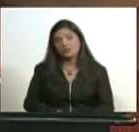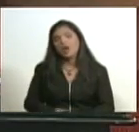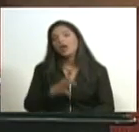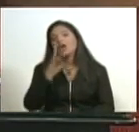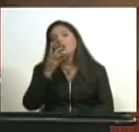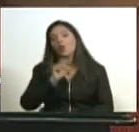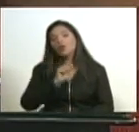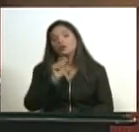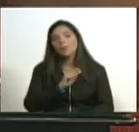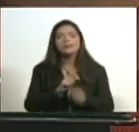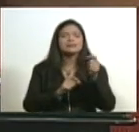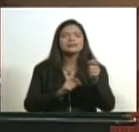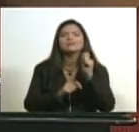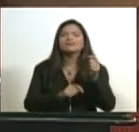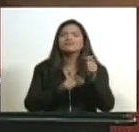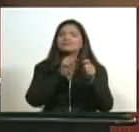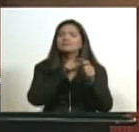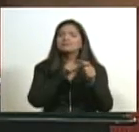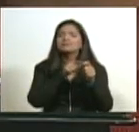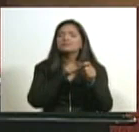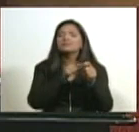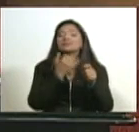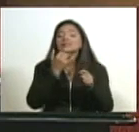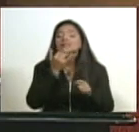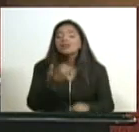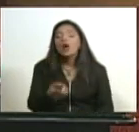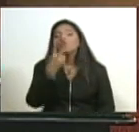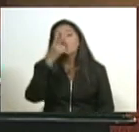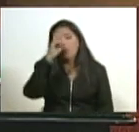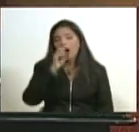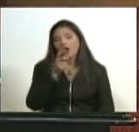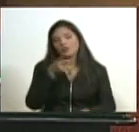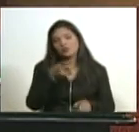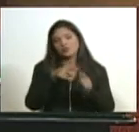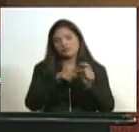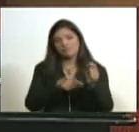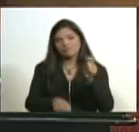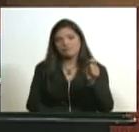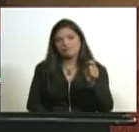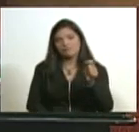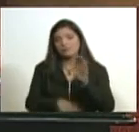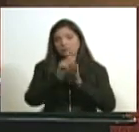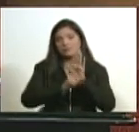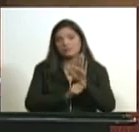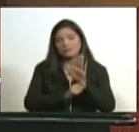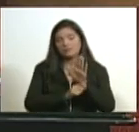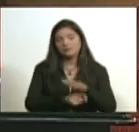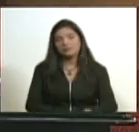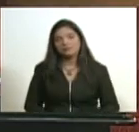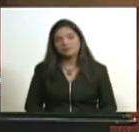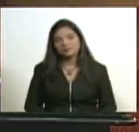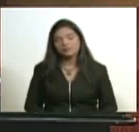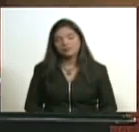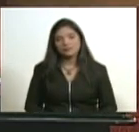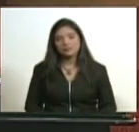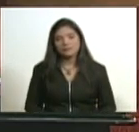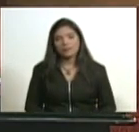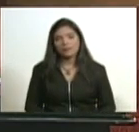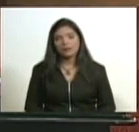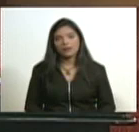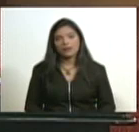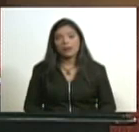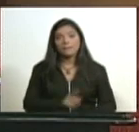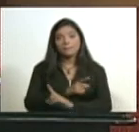2 años y 4 meses, esta niña. Iba a cumplir 2 años y 4 meses, esta bebé. 28 meses iba a cumplir. Y como